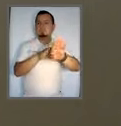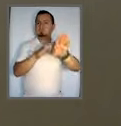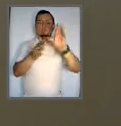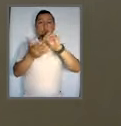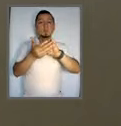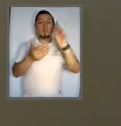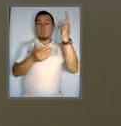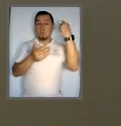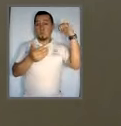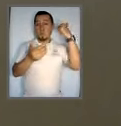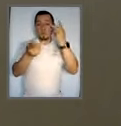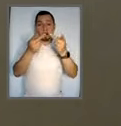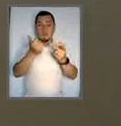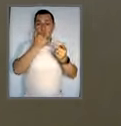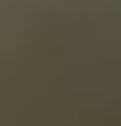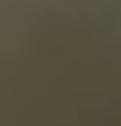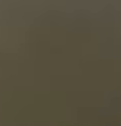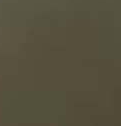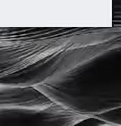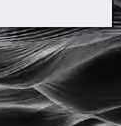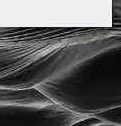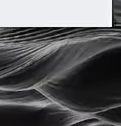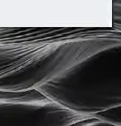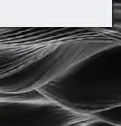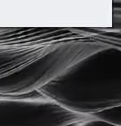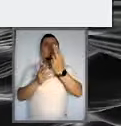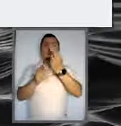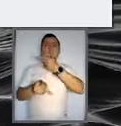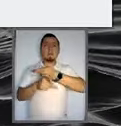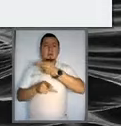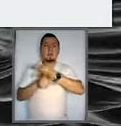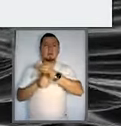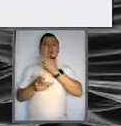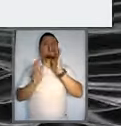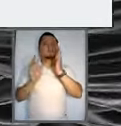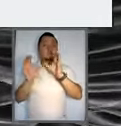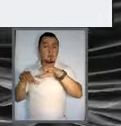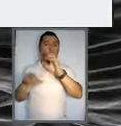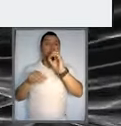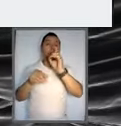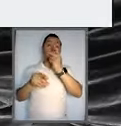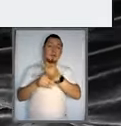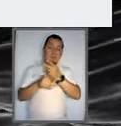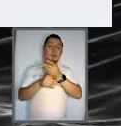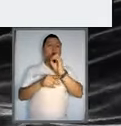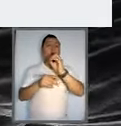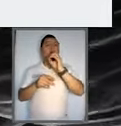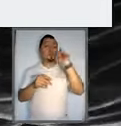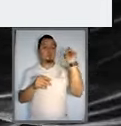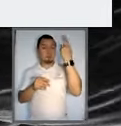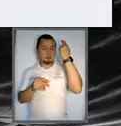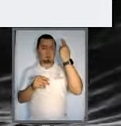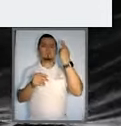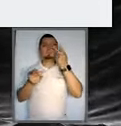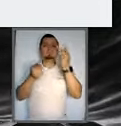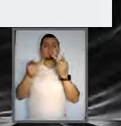Universidad de Guadalajara, para nuestros alumnos que egresan de secundaria y que van a su nivel de educación media superior, o nuestros egresados de educación media superior